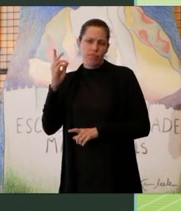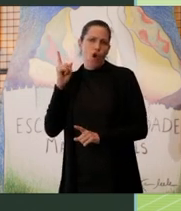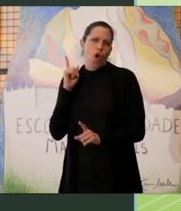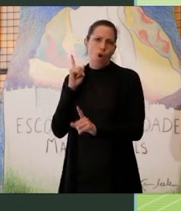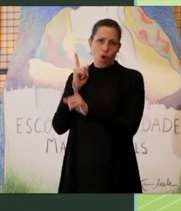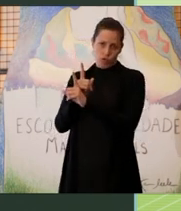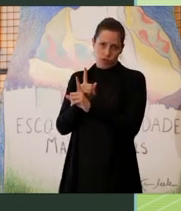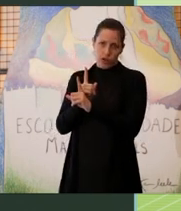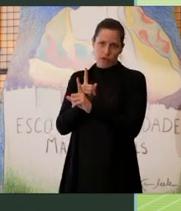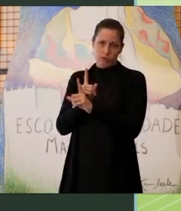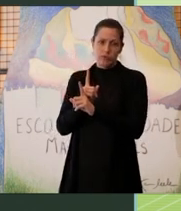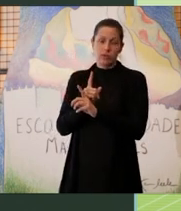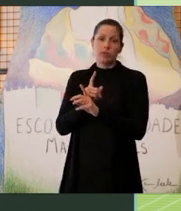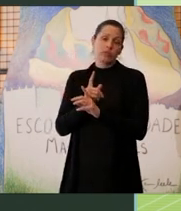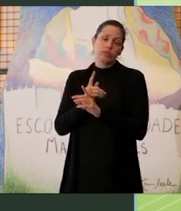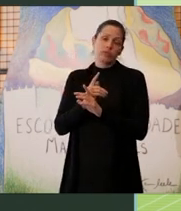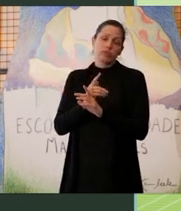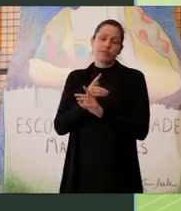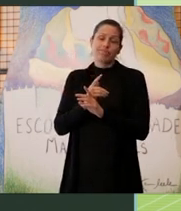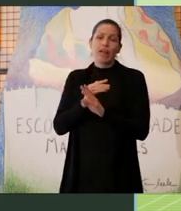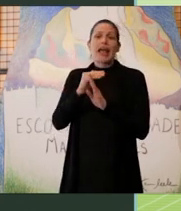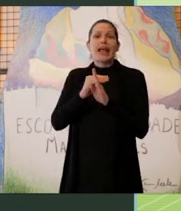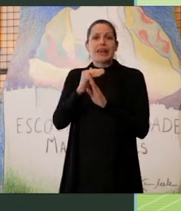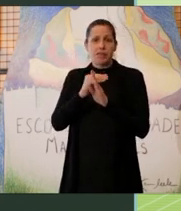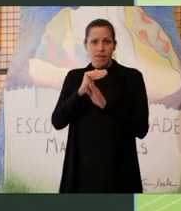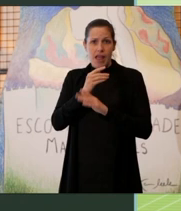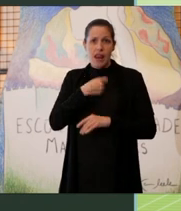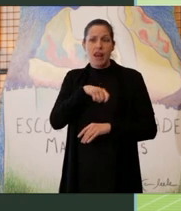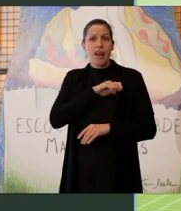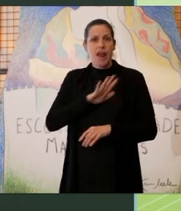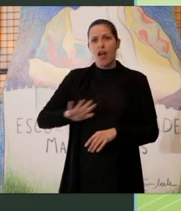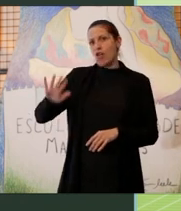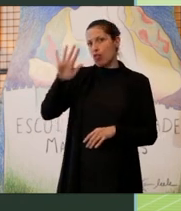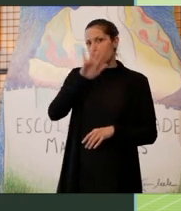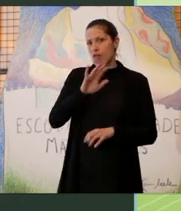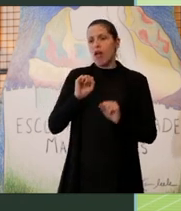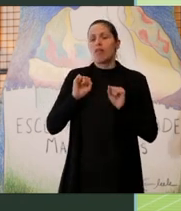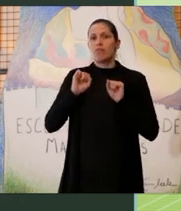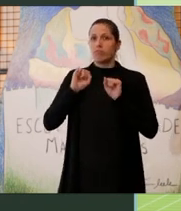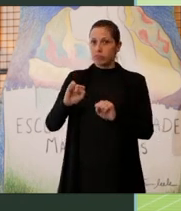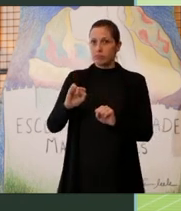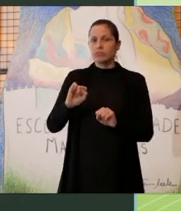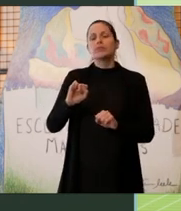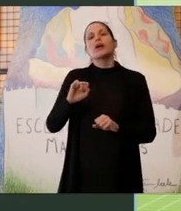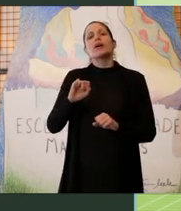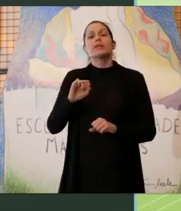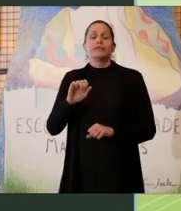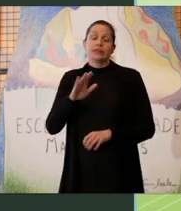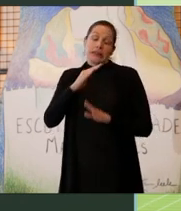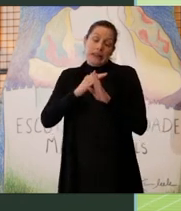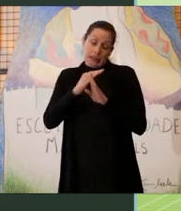el a nivel nacional no salió adelante y a nivel autonómico se presentaron recursos al tribunal constitucional